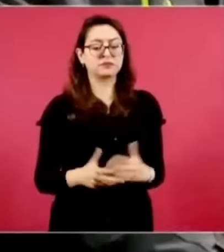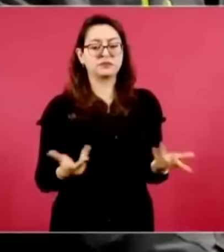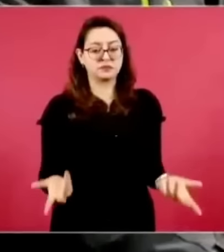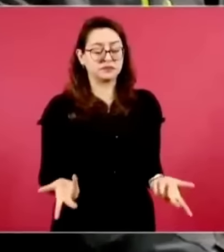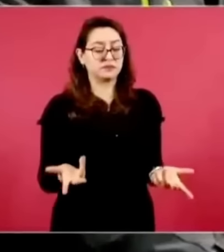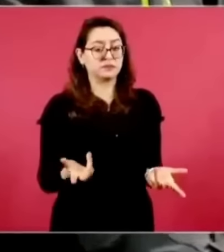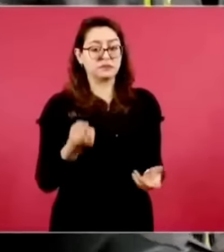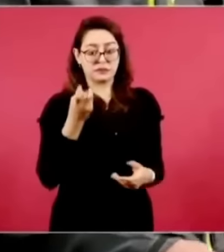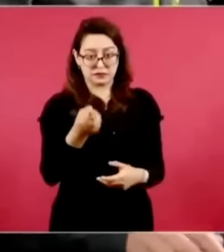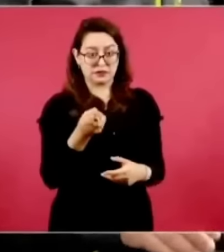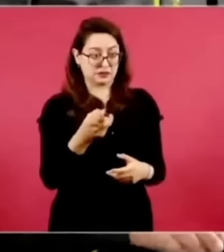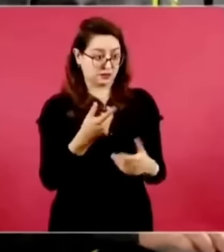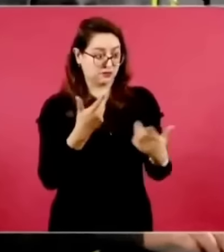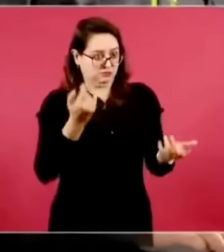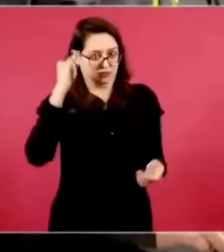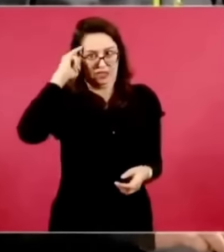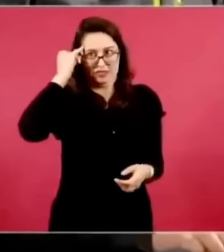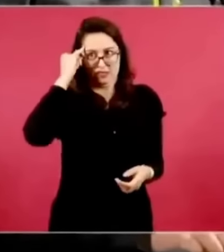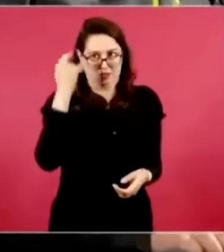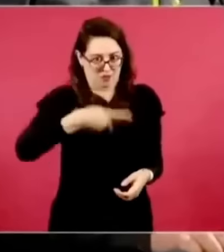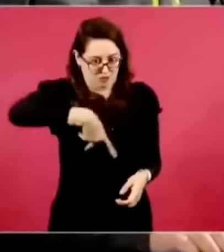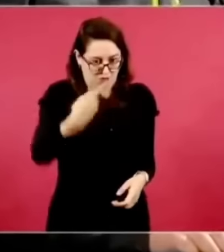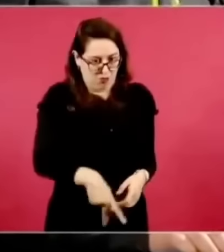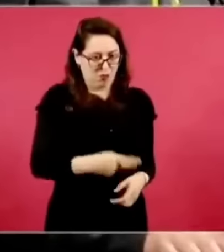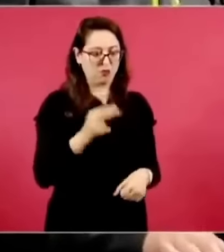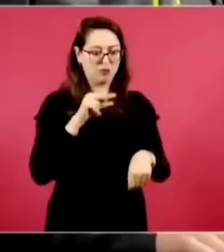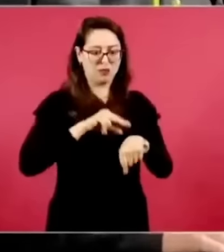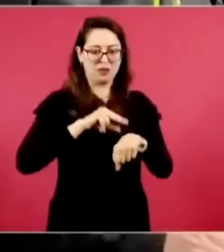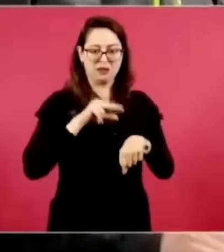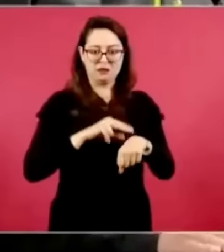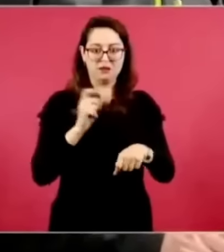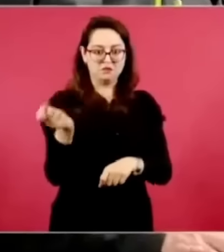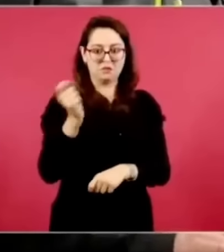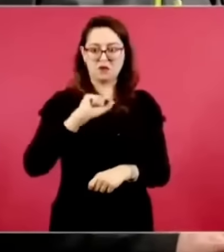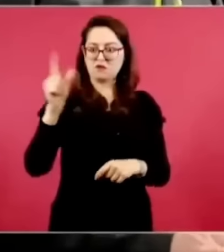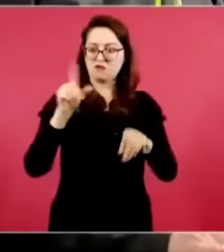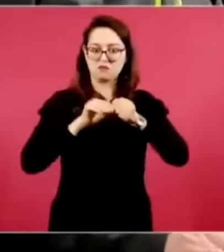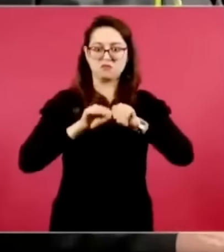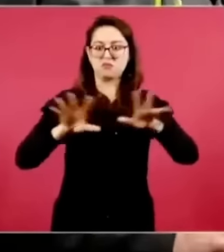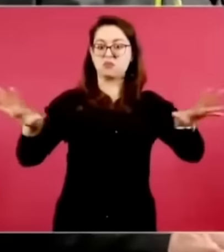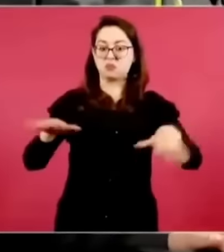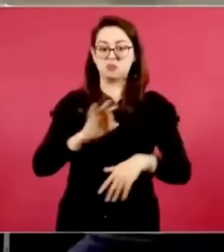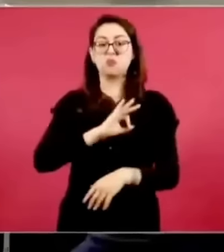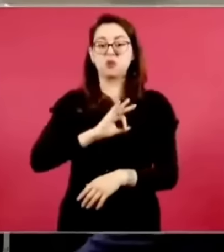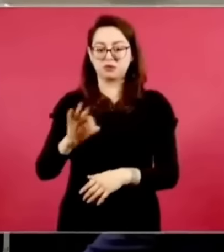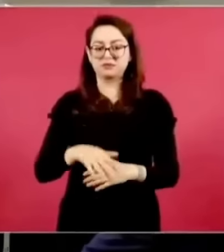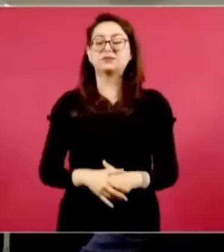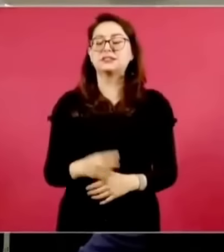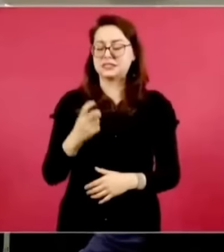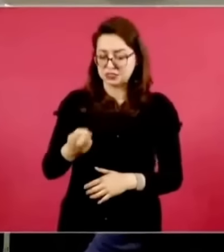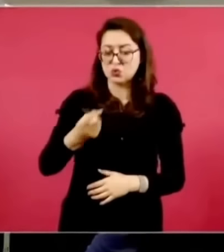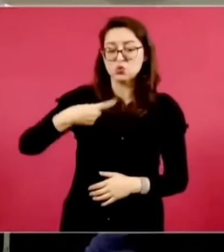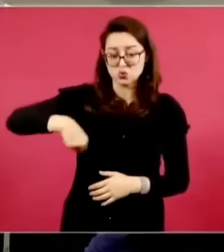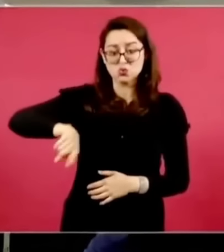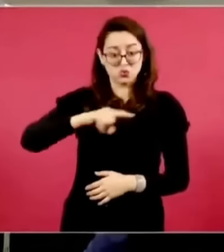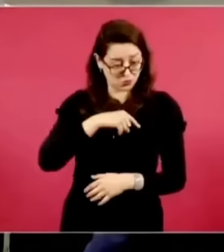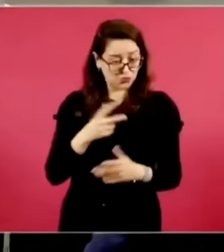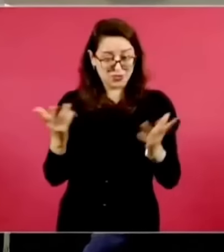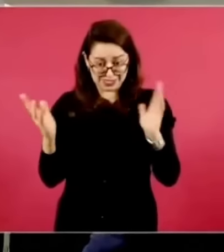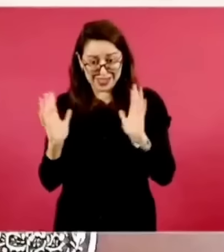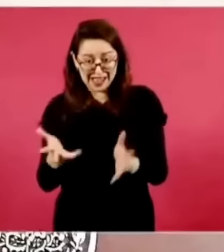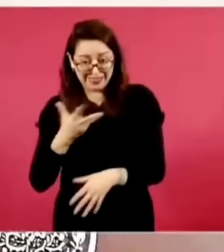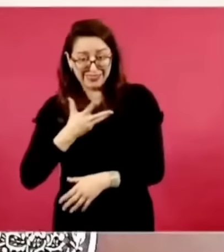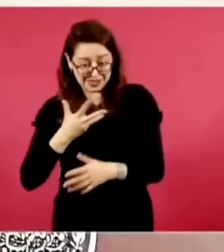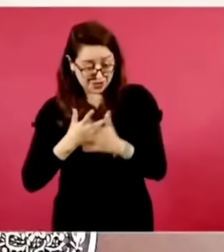yao Este modelo de medicina que es la medicina tradicional mexicana Sí ya lo estamos haciendo